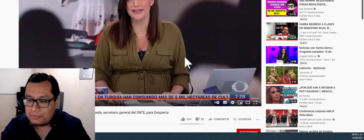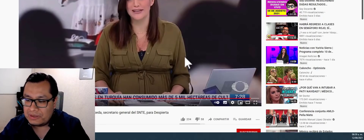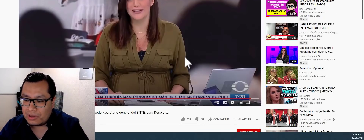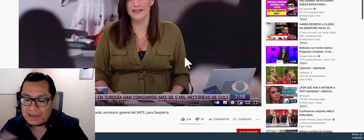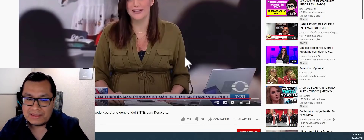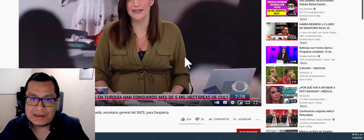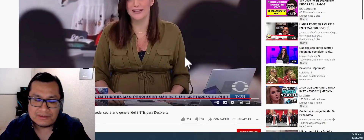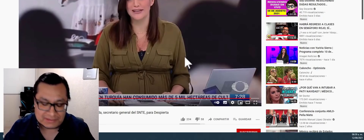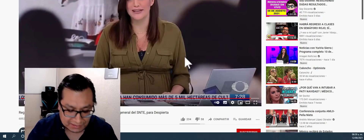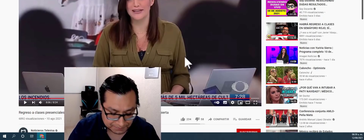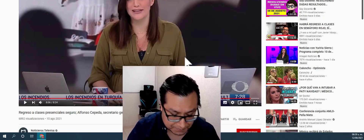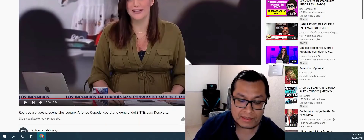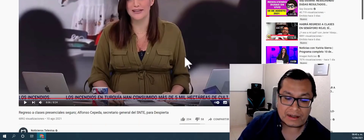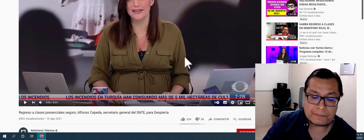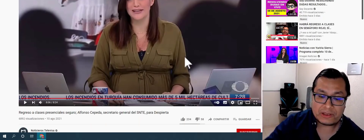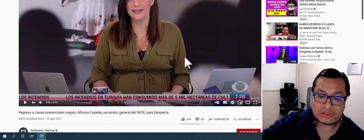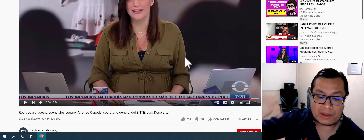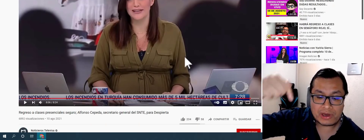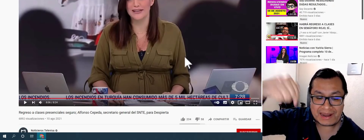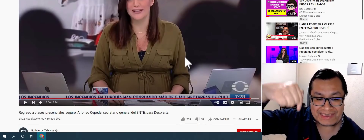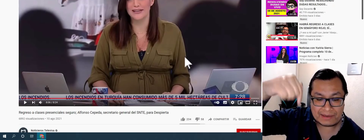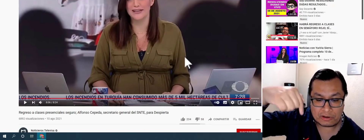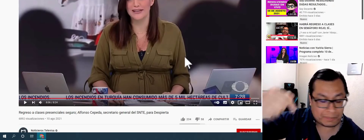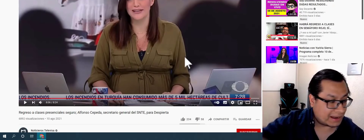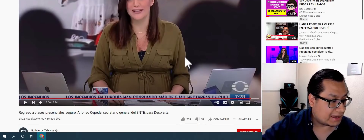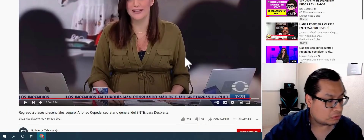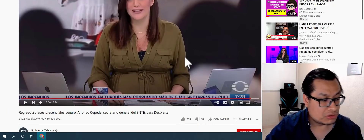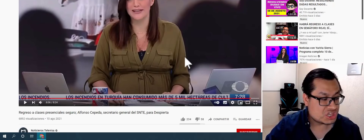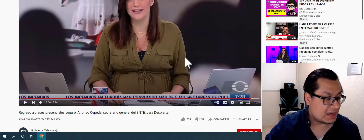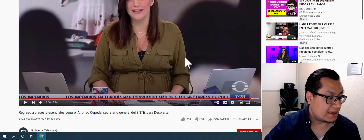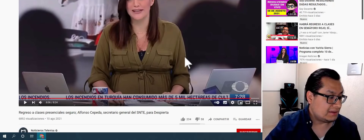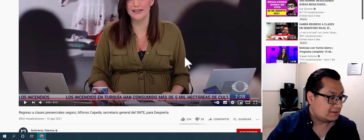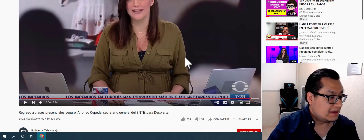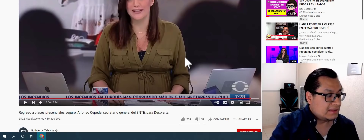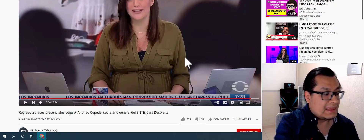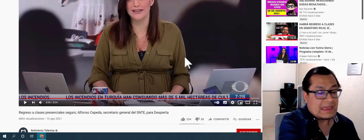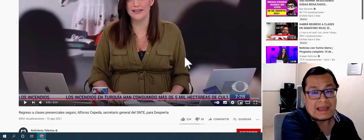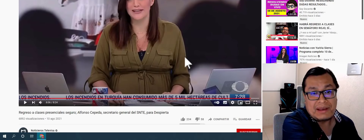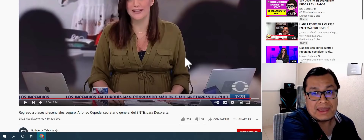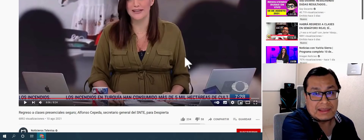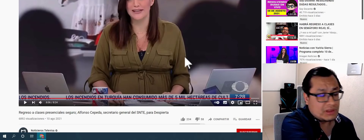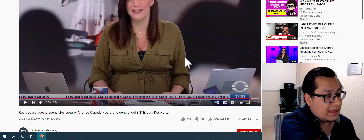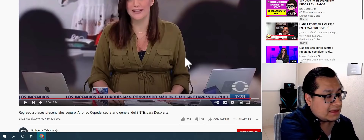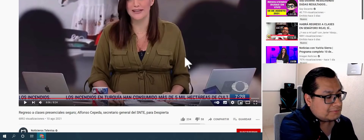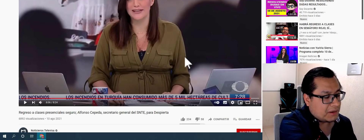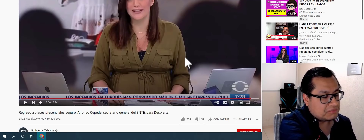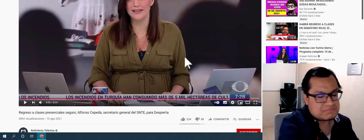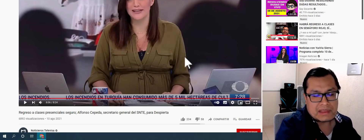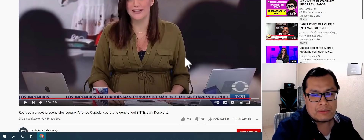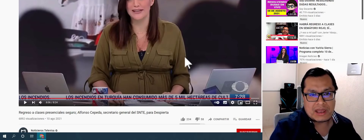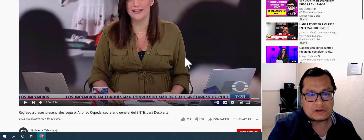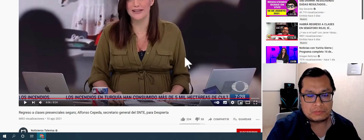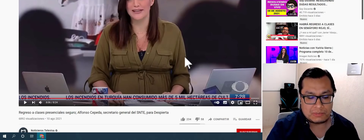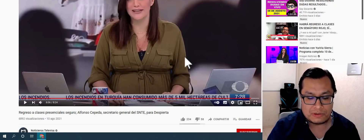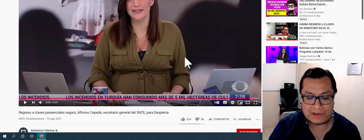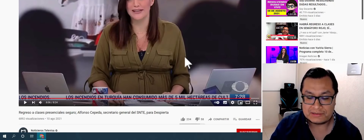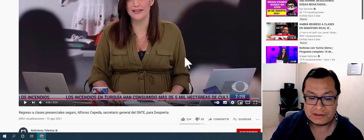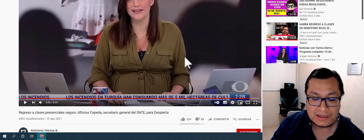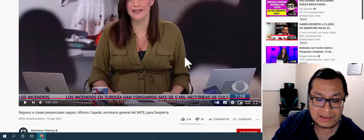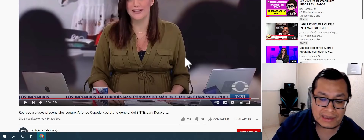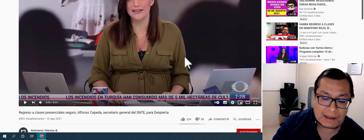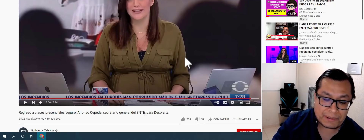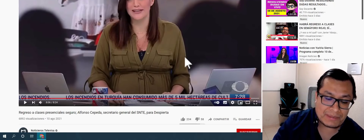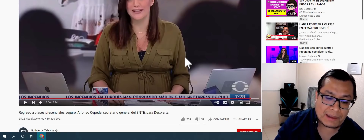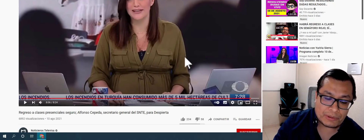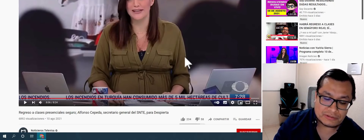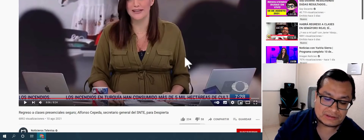casi lo mismo en cada entrevista. Repito, te la voy a dejar aquí abajo para que tú cheques de qué habla en cada una de ellas, pero te la voy a resumir muy fácil.